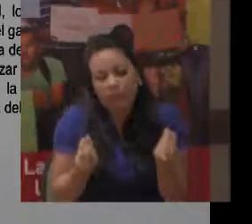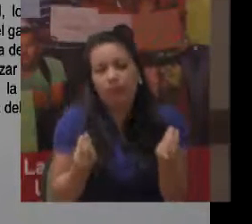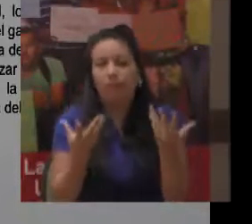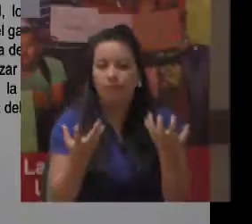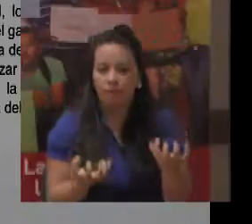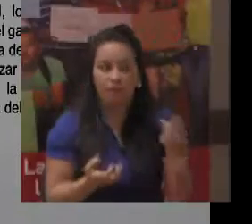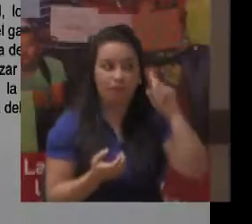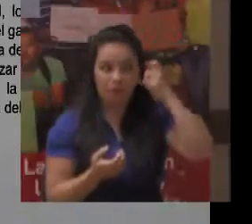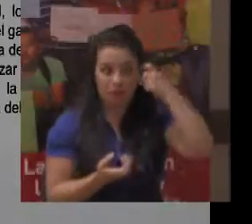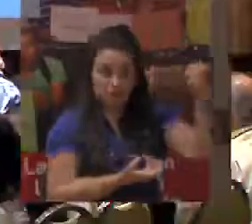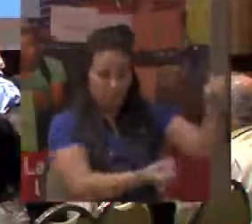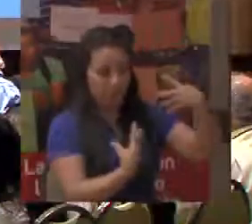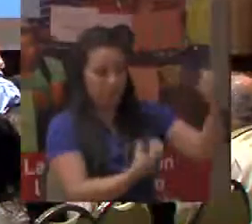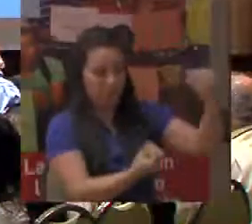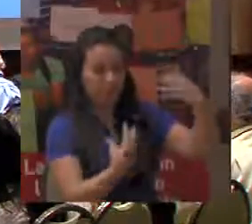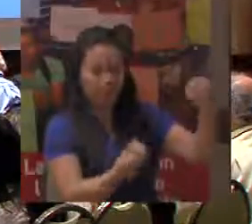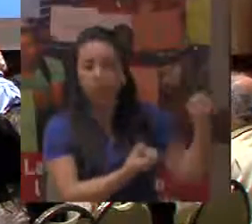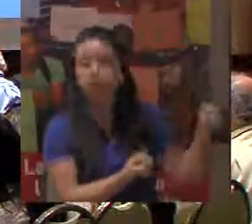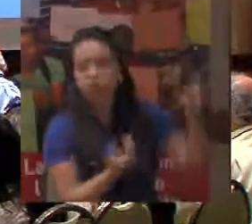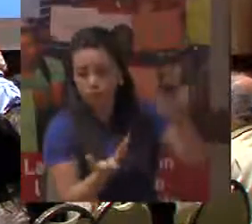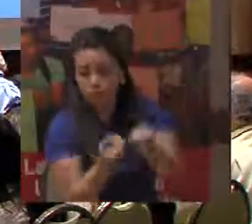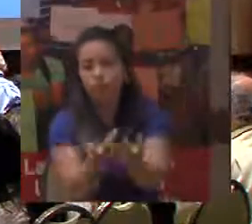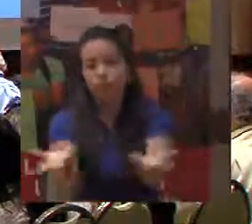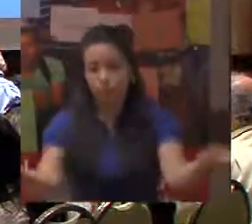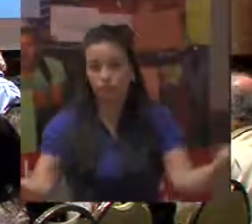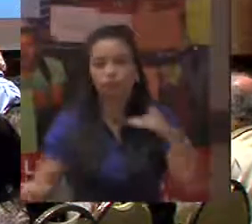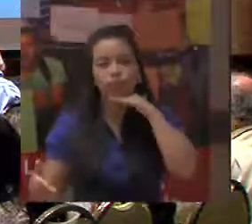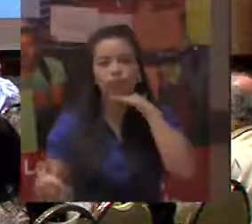por el Gobierno Nacional.